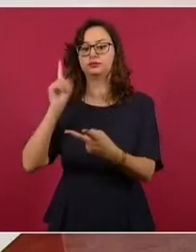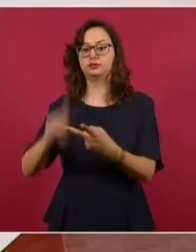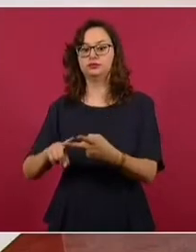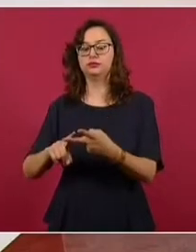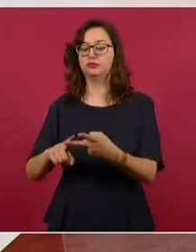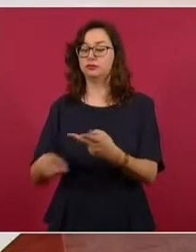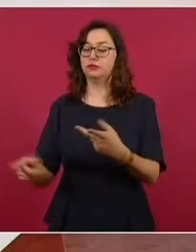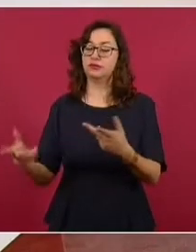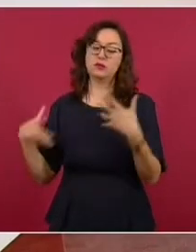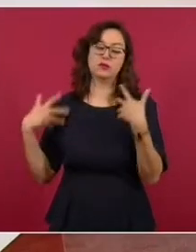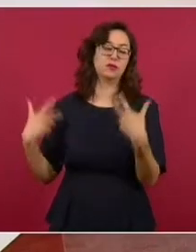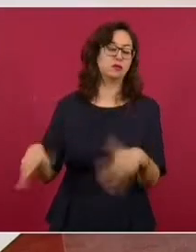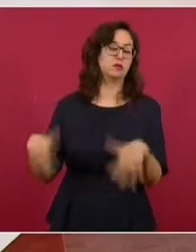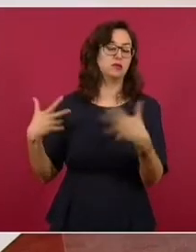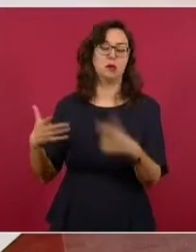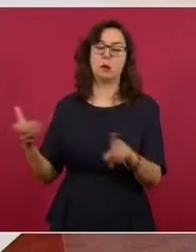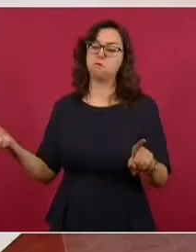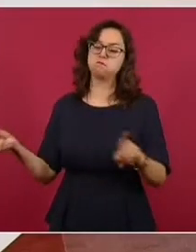muchos muertos